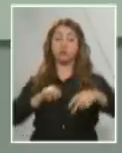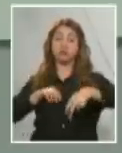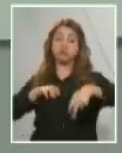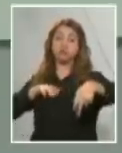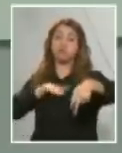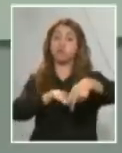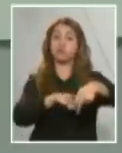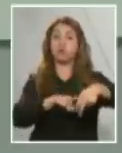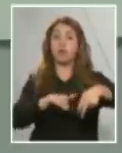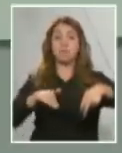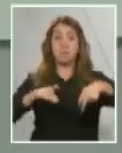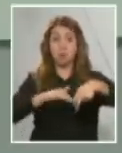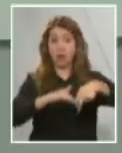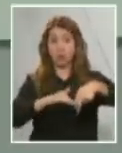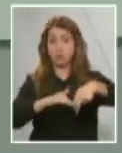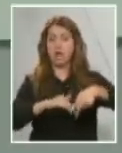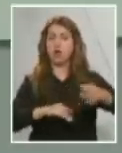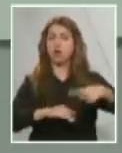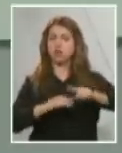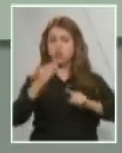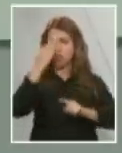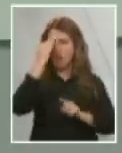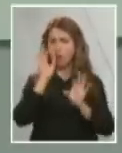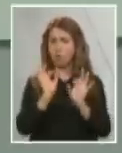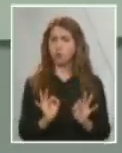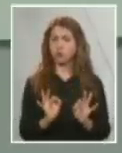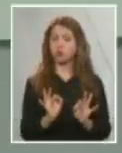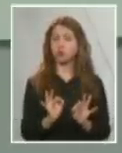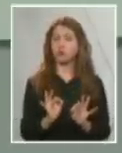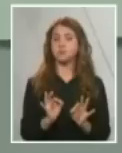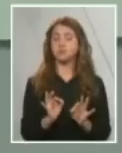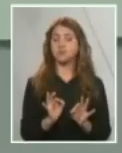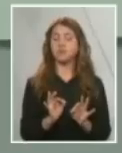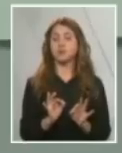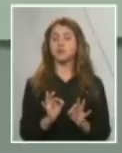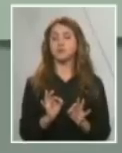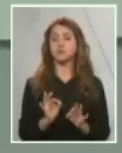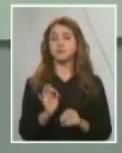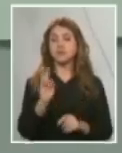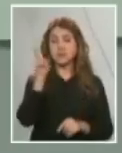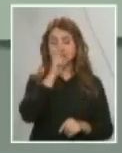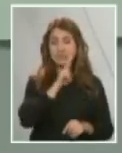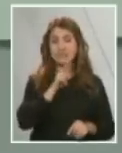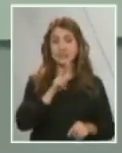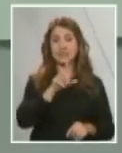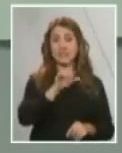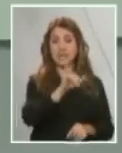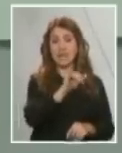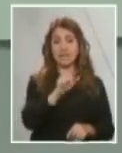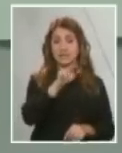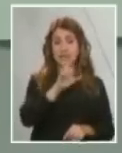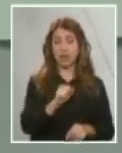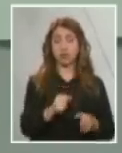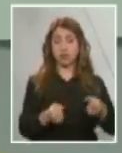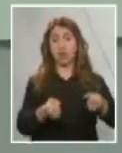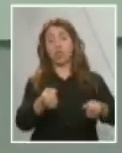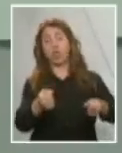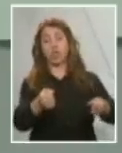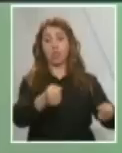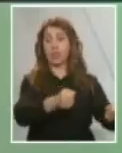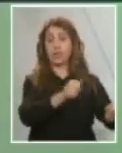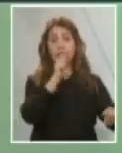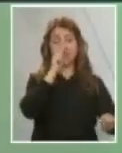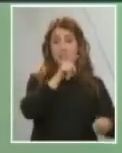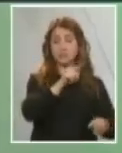me no sé, el otro día me tocó salir sin mi Lázaro. ¡No! Sí. Se